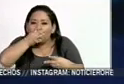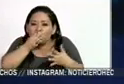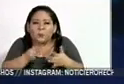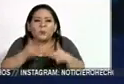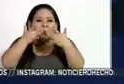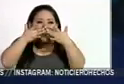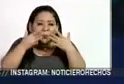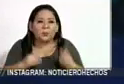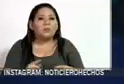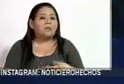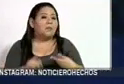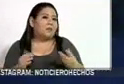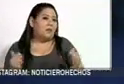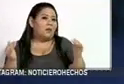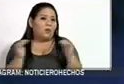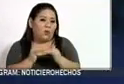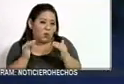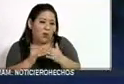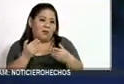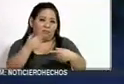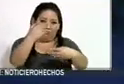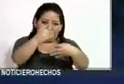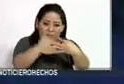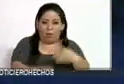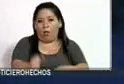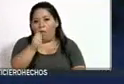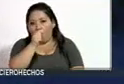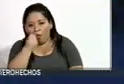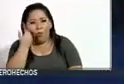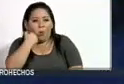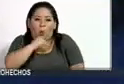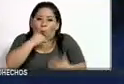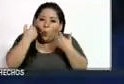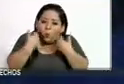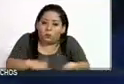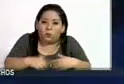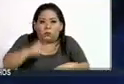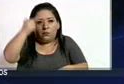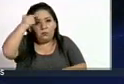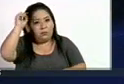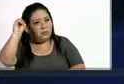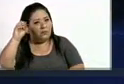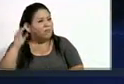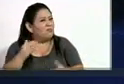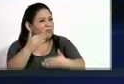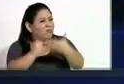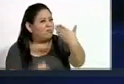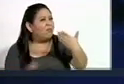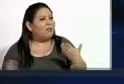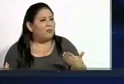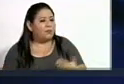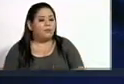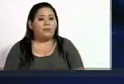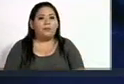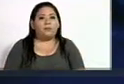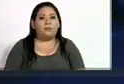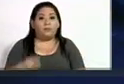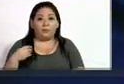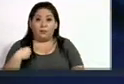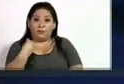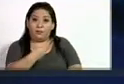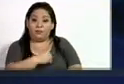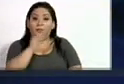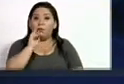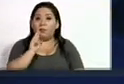nariz, además de los ya mencionados, la tos, la fiebre, el dolor de cabeza. Bueno, déjeme decirle pues que